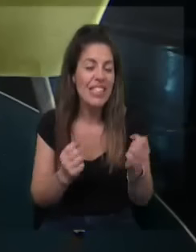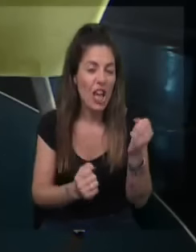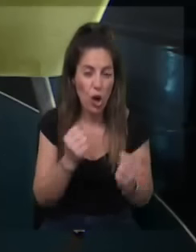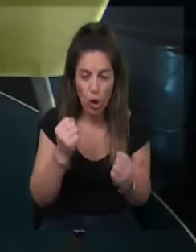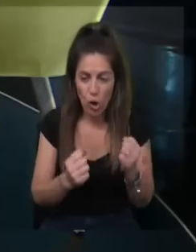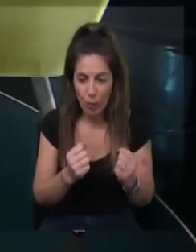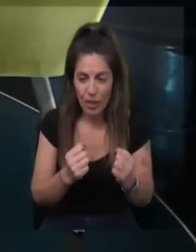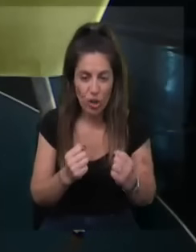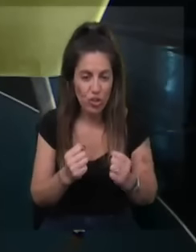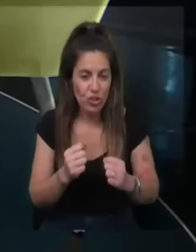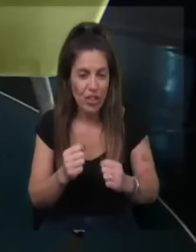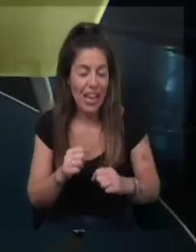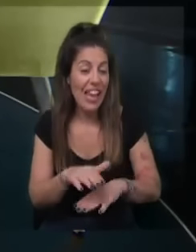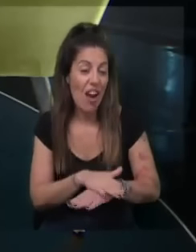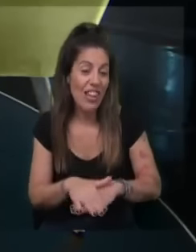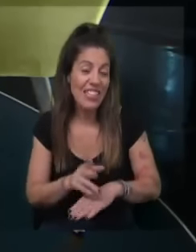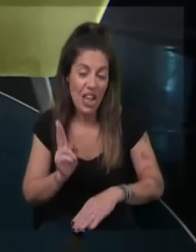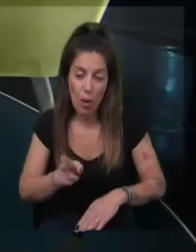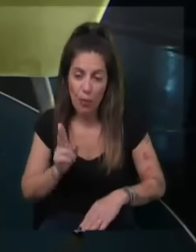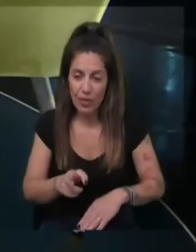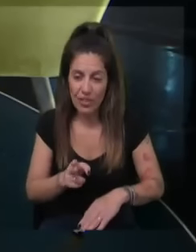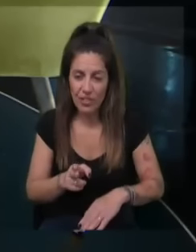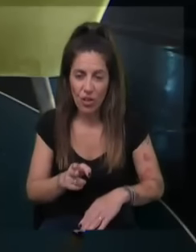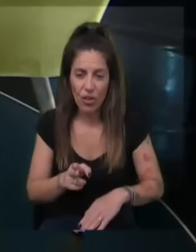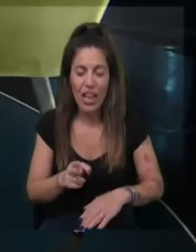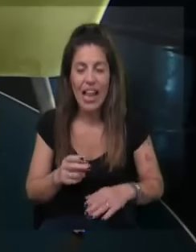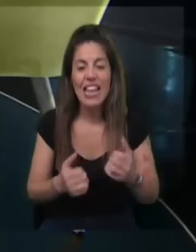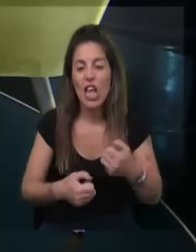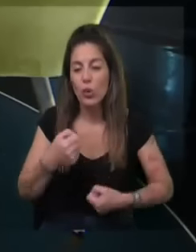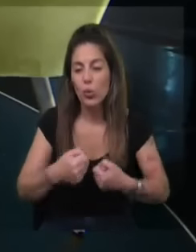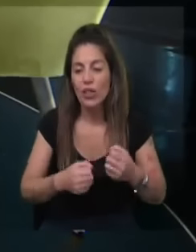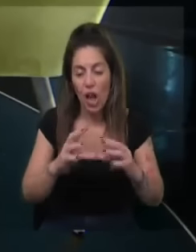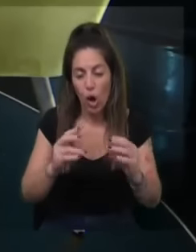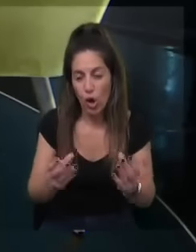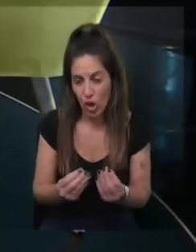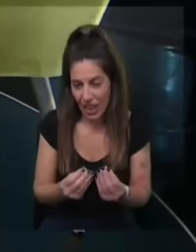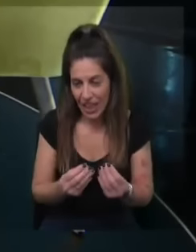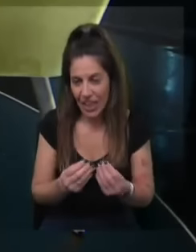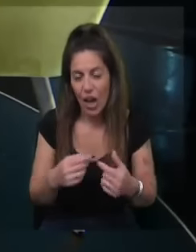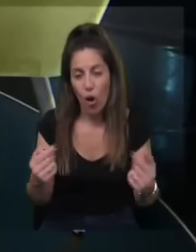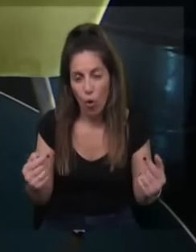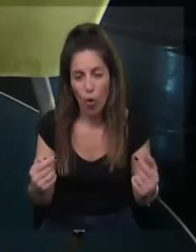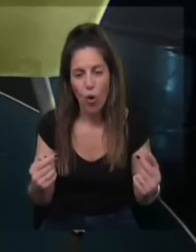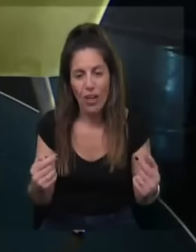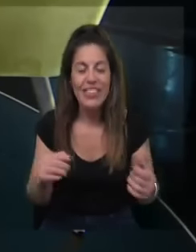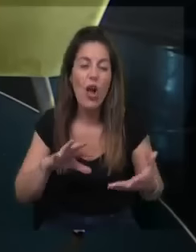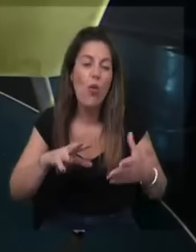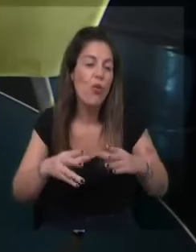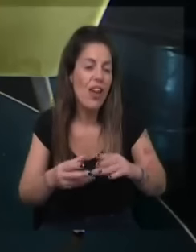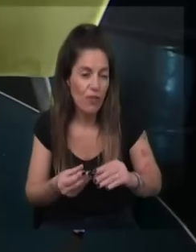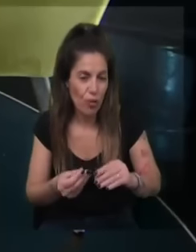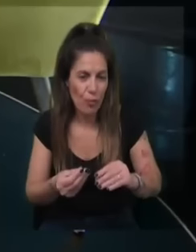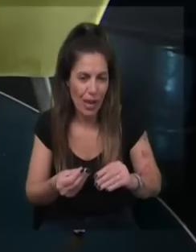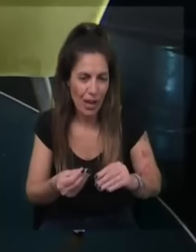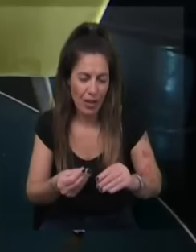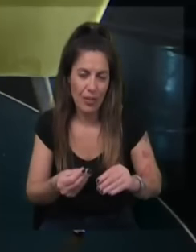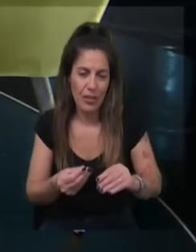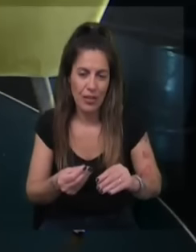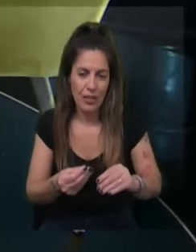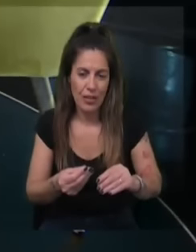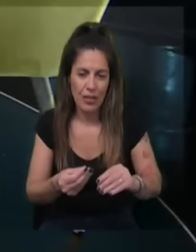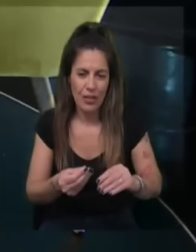están en la base de la prohibición no la industria algodonera y algunas cosas que que fueron los que de alguna manera me